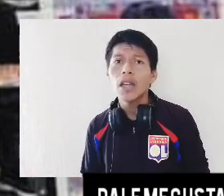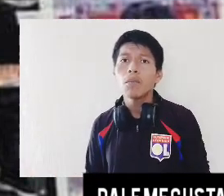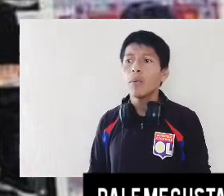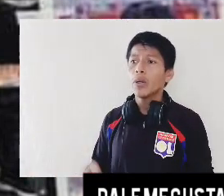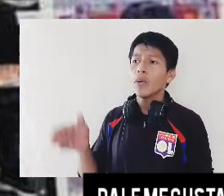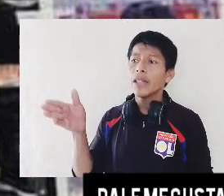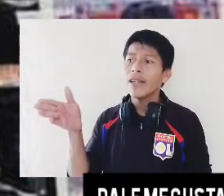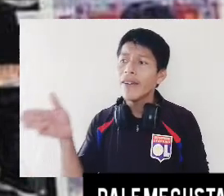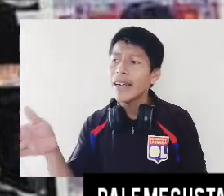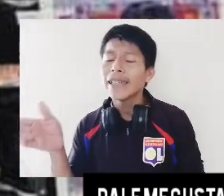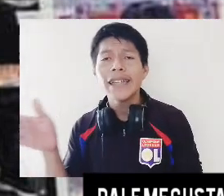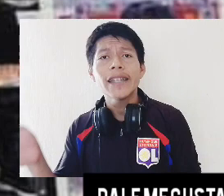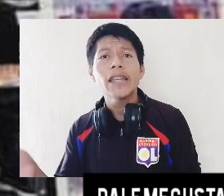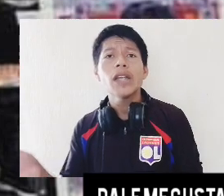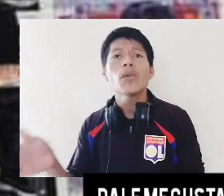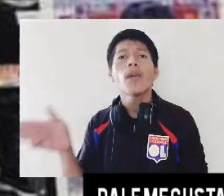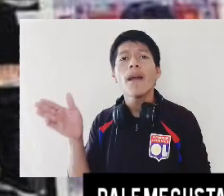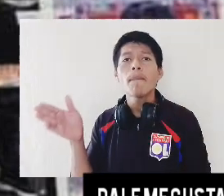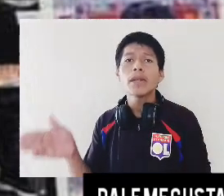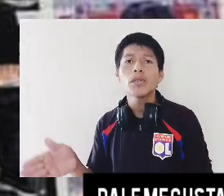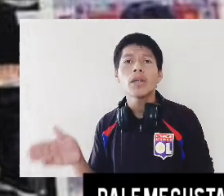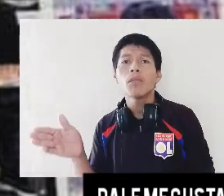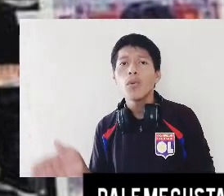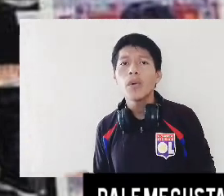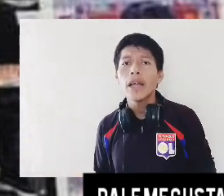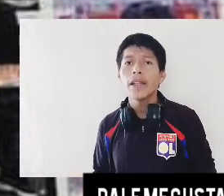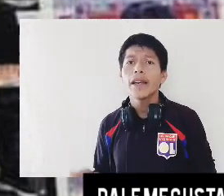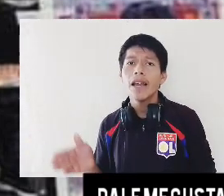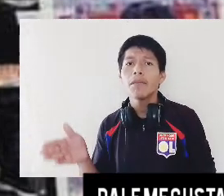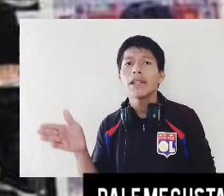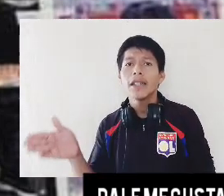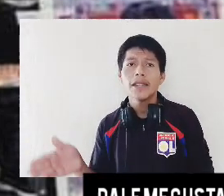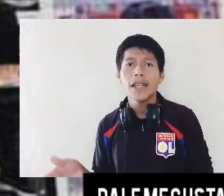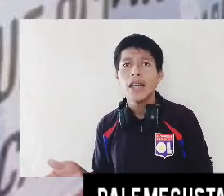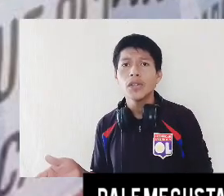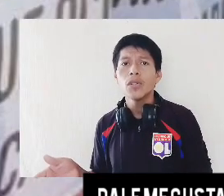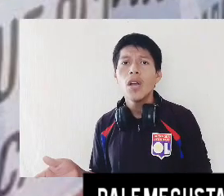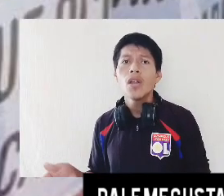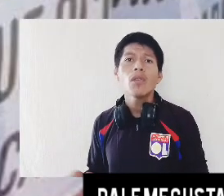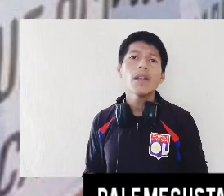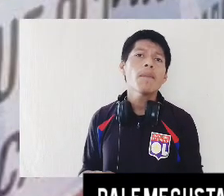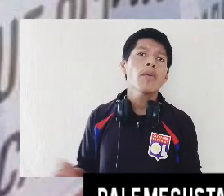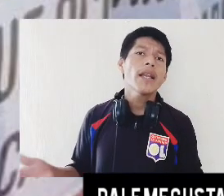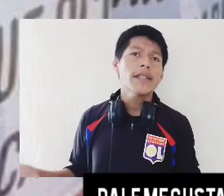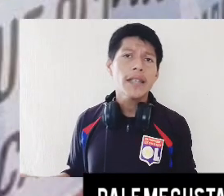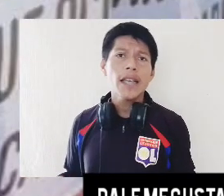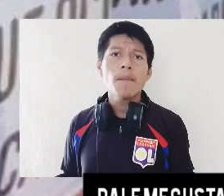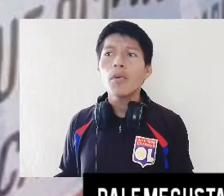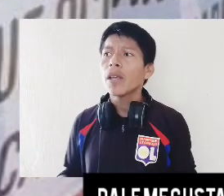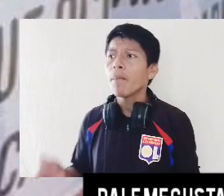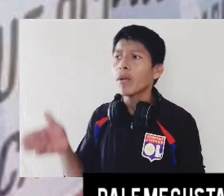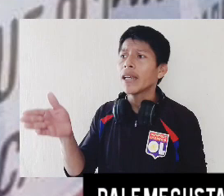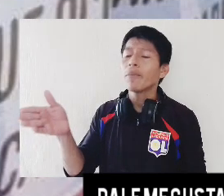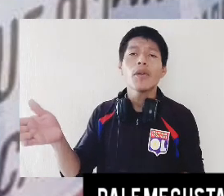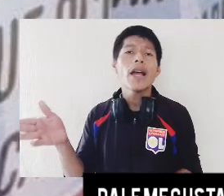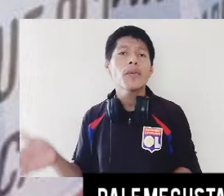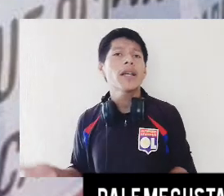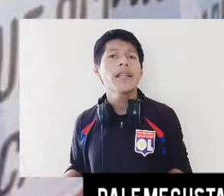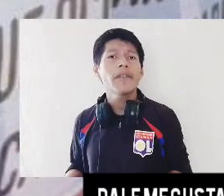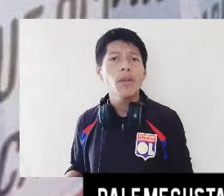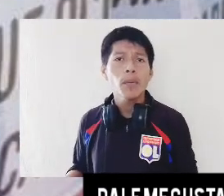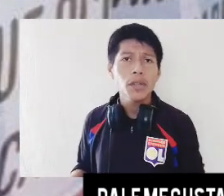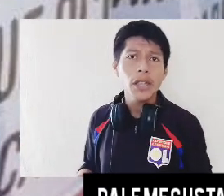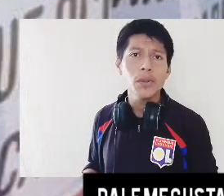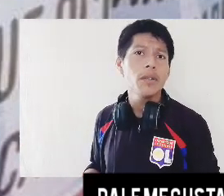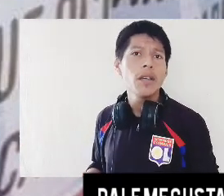a conocer al público, y van deteniendo la persona involucrada realmente en este caso, no van a poder hacer nada. ¿Por qué? Porque violaron